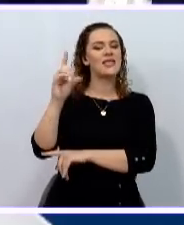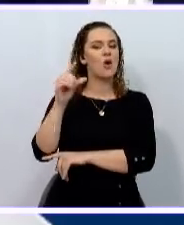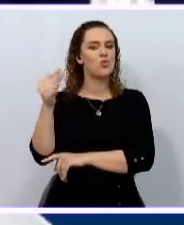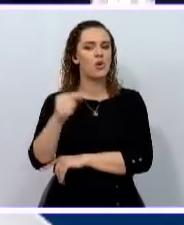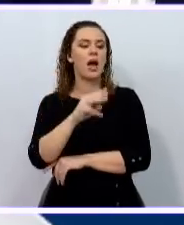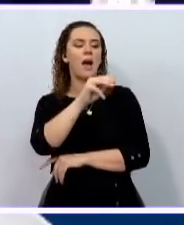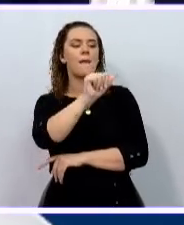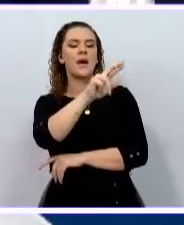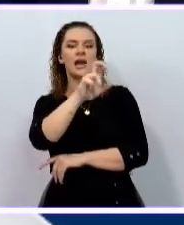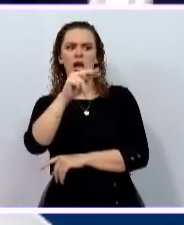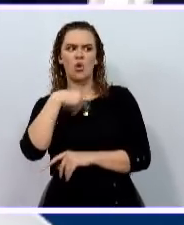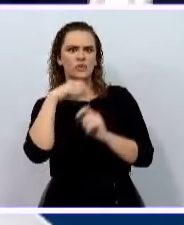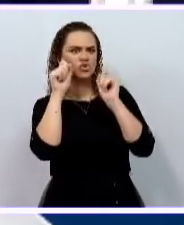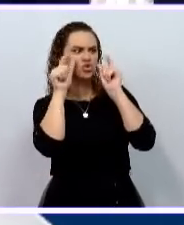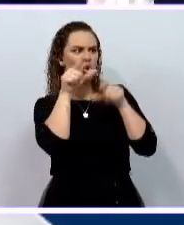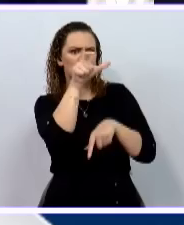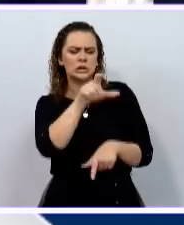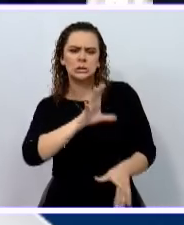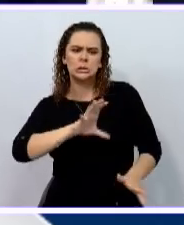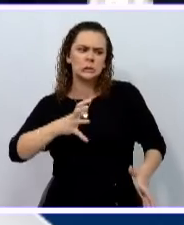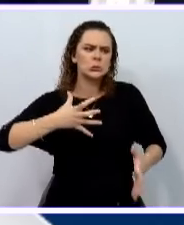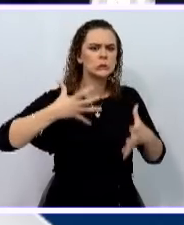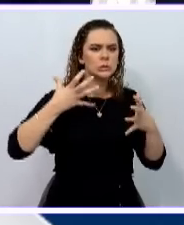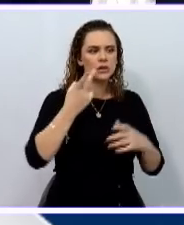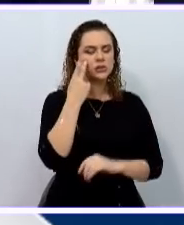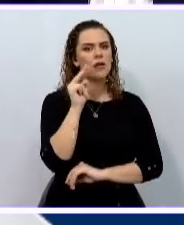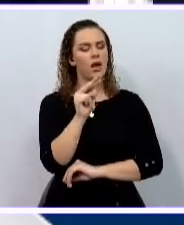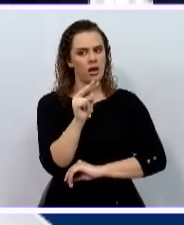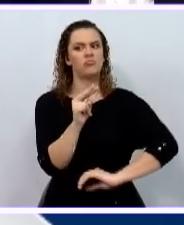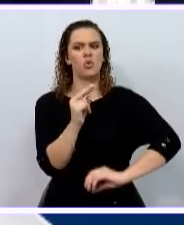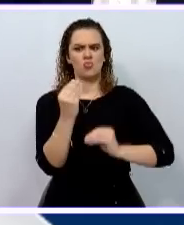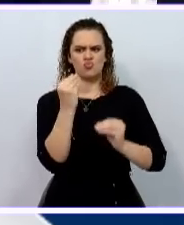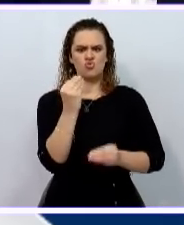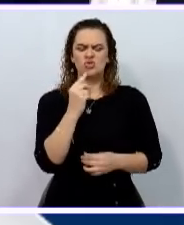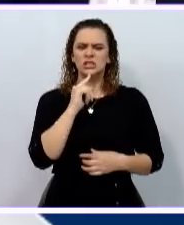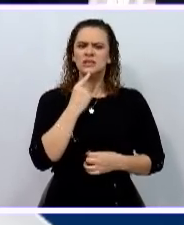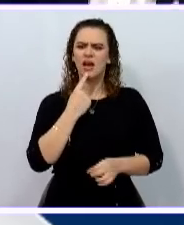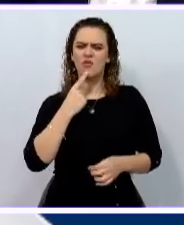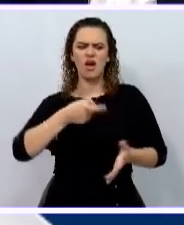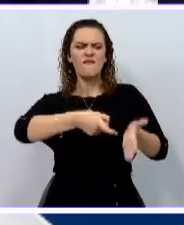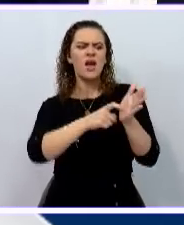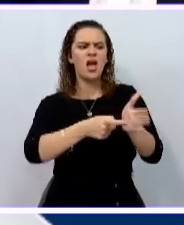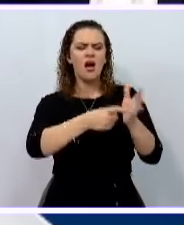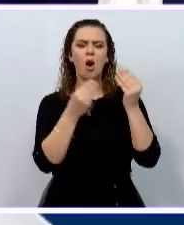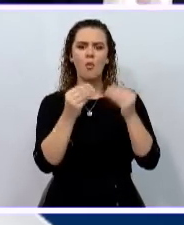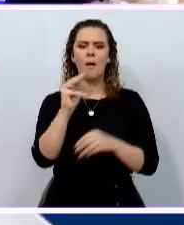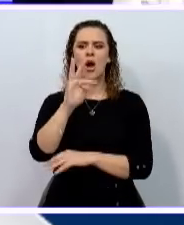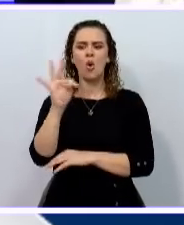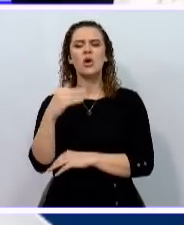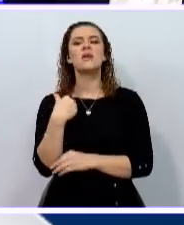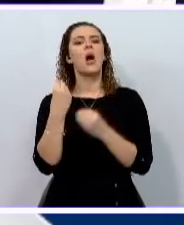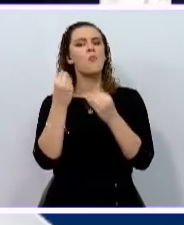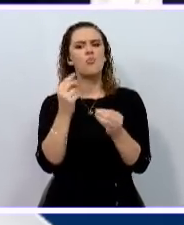Torres me sorprendió como estaba porque sí se notaba que estaba muy reclamando mucho Mariano Torres que tenía